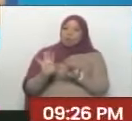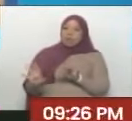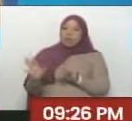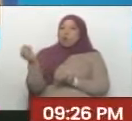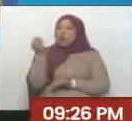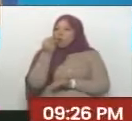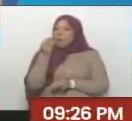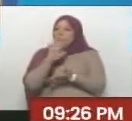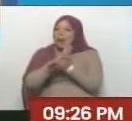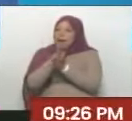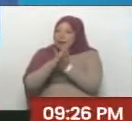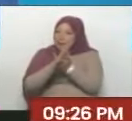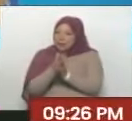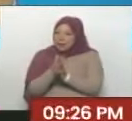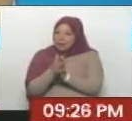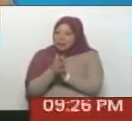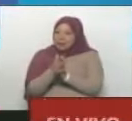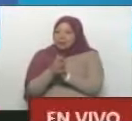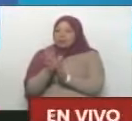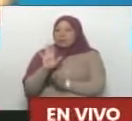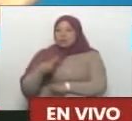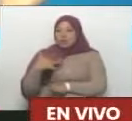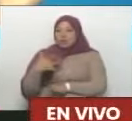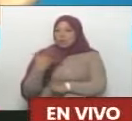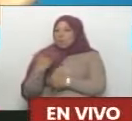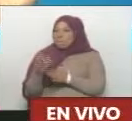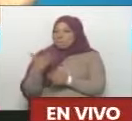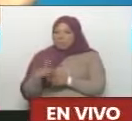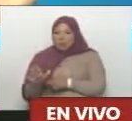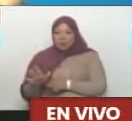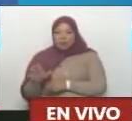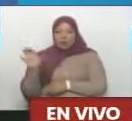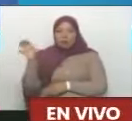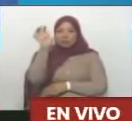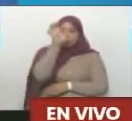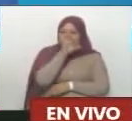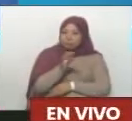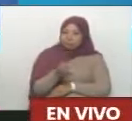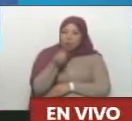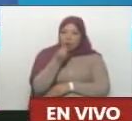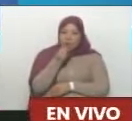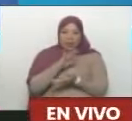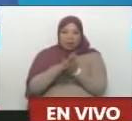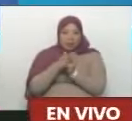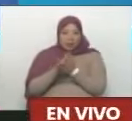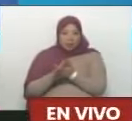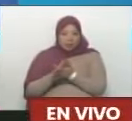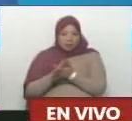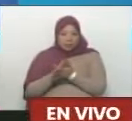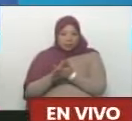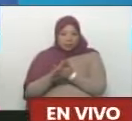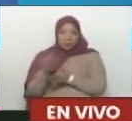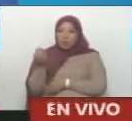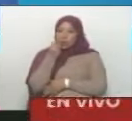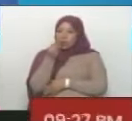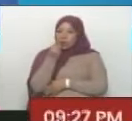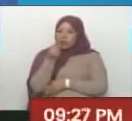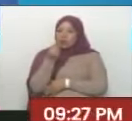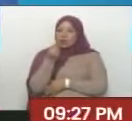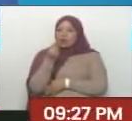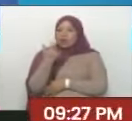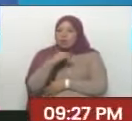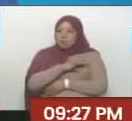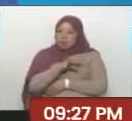coman arepa y deben comer arepa donde quieran. Y otra cosa es que desconozcan que la arepa